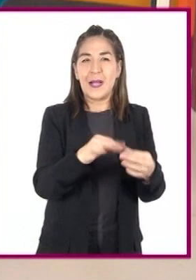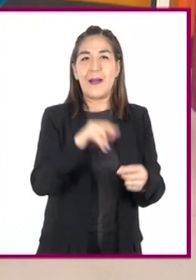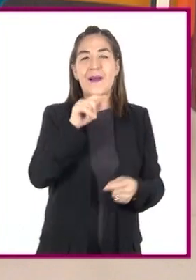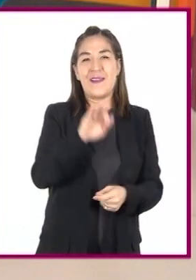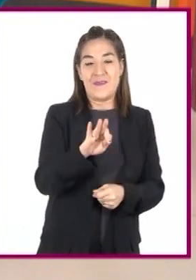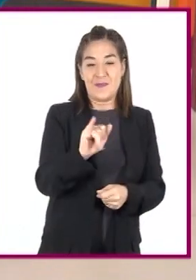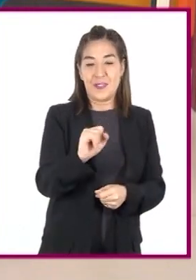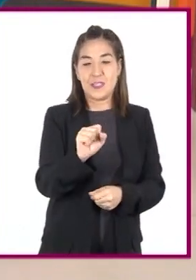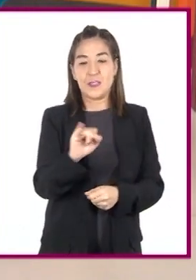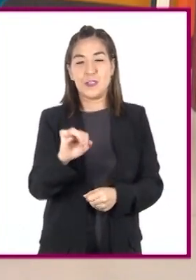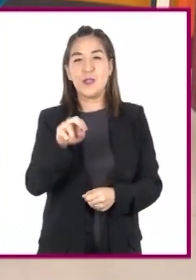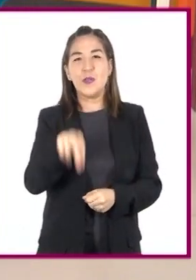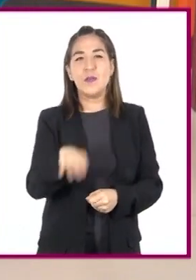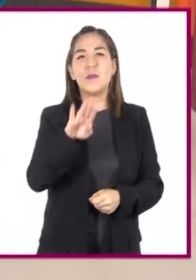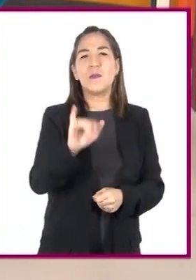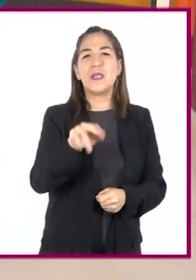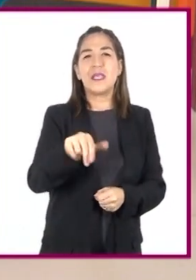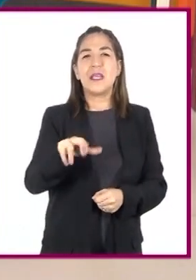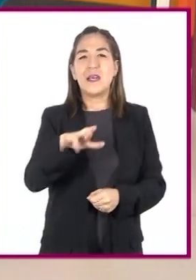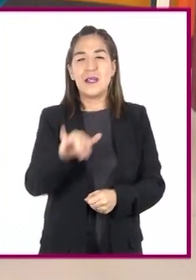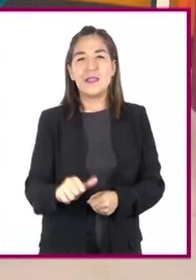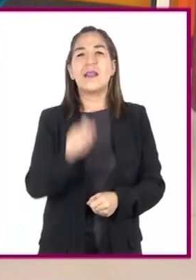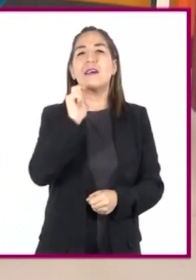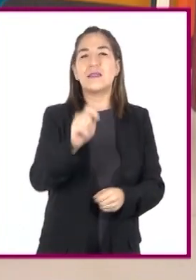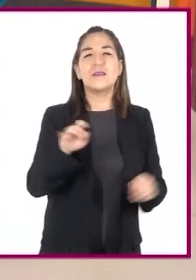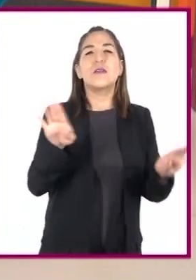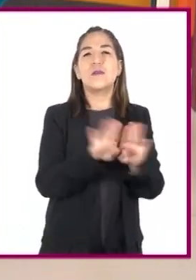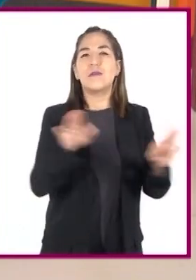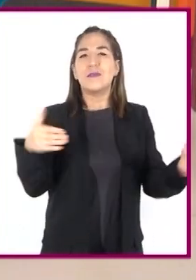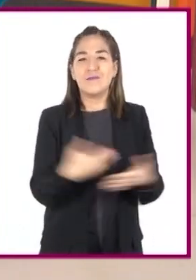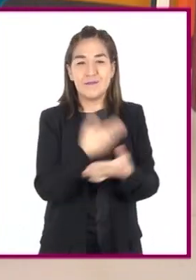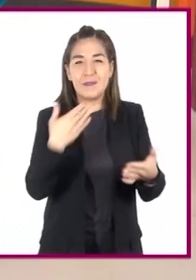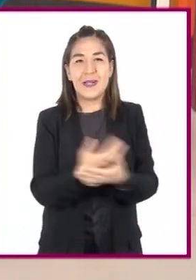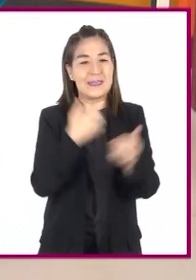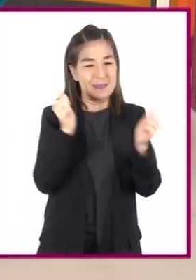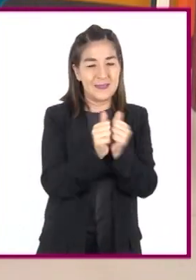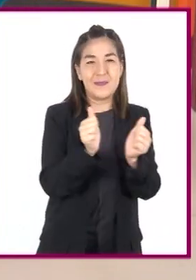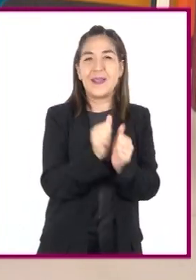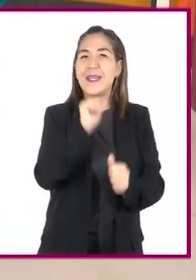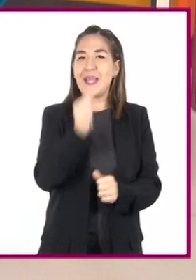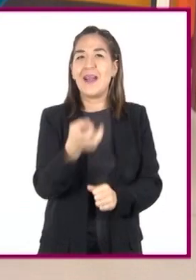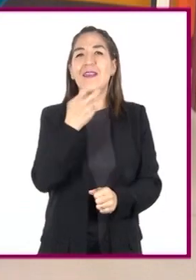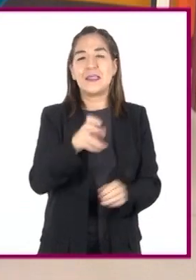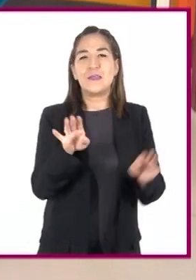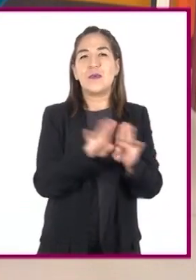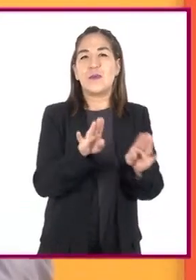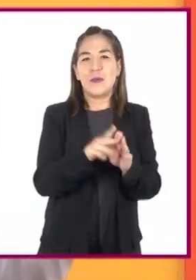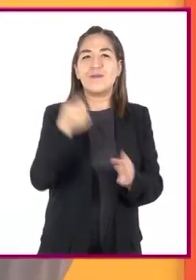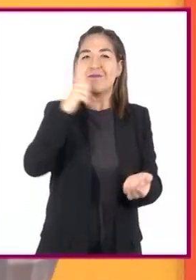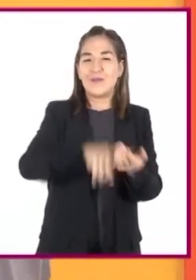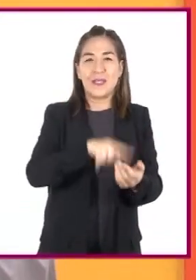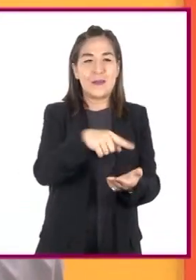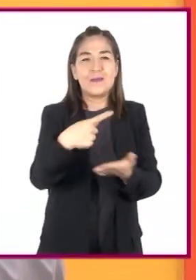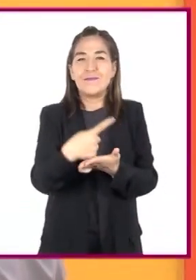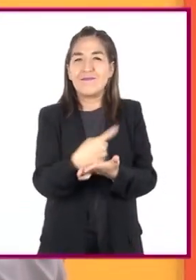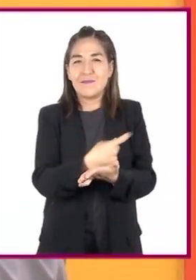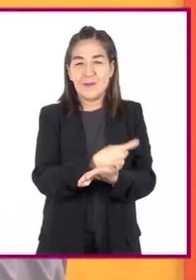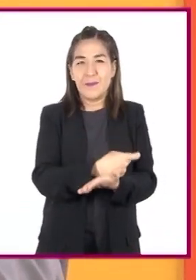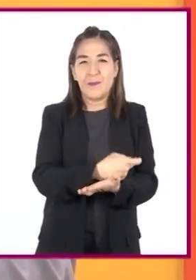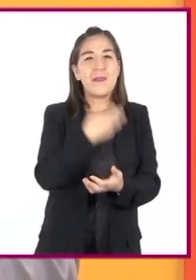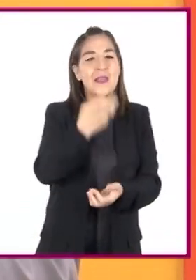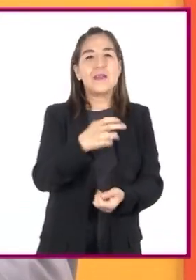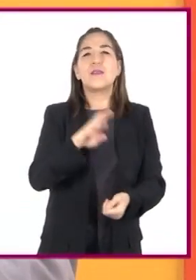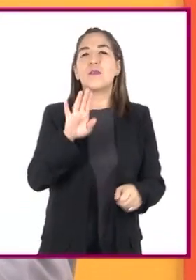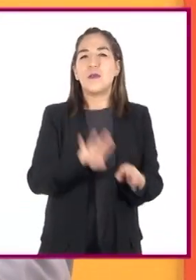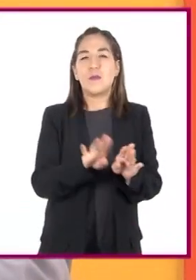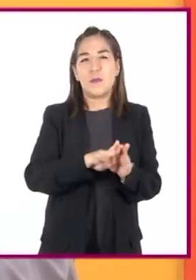fisión binaria es un mecanismo de reproducción asexual de los seres vivos unicelulares, típico de